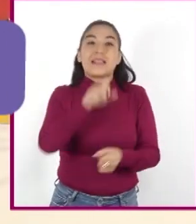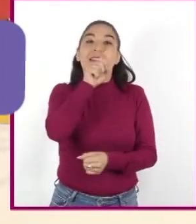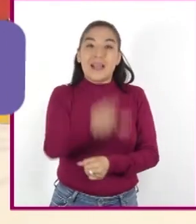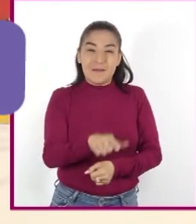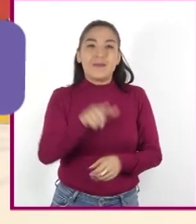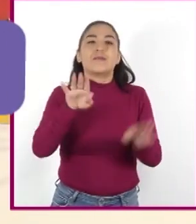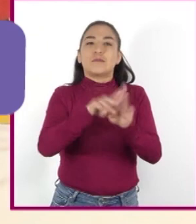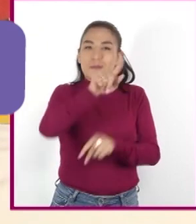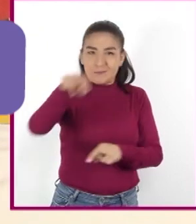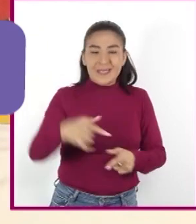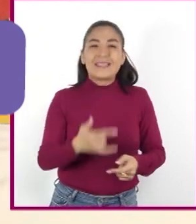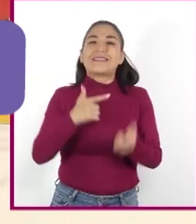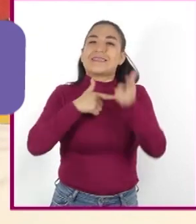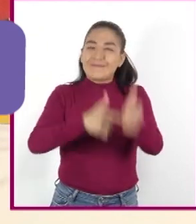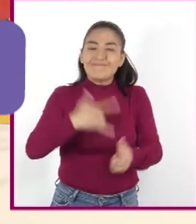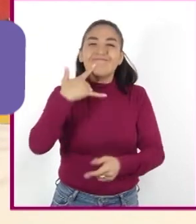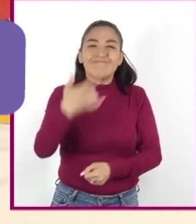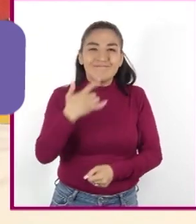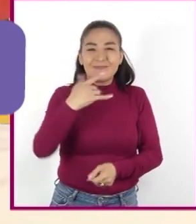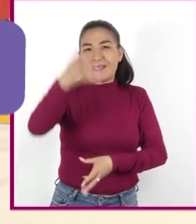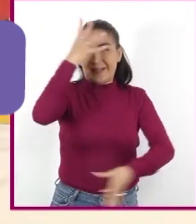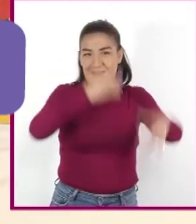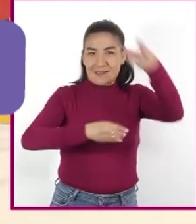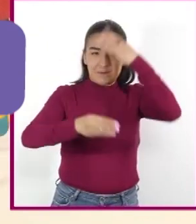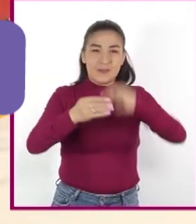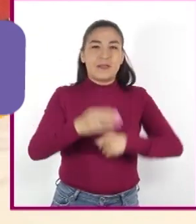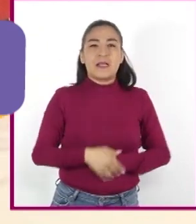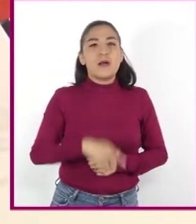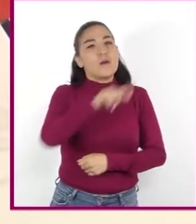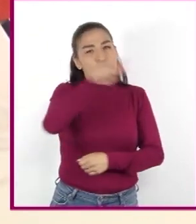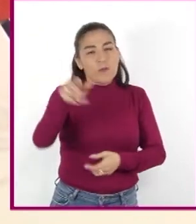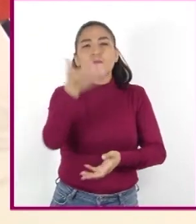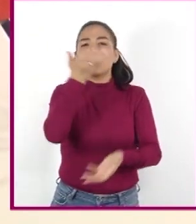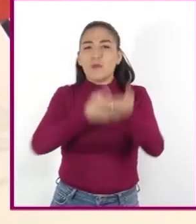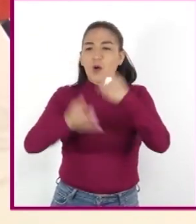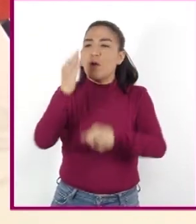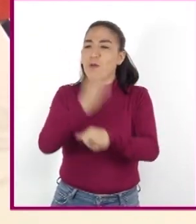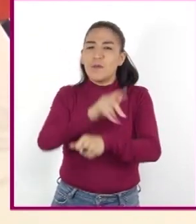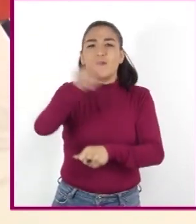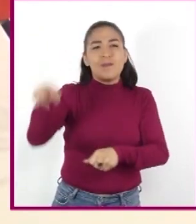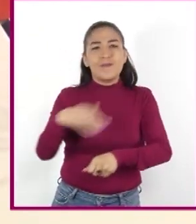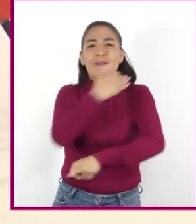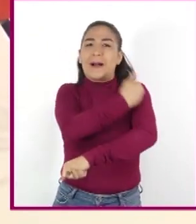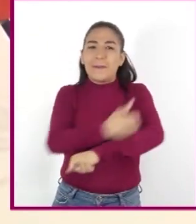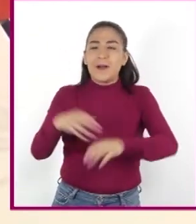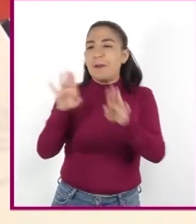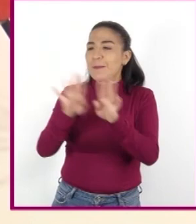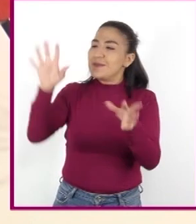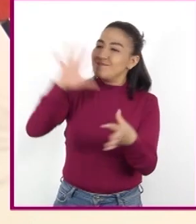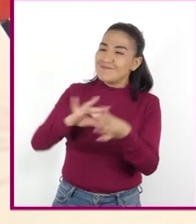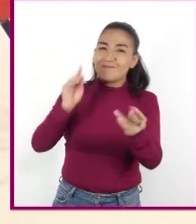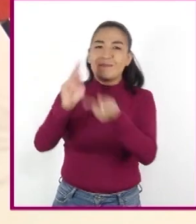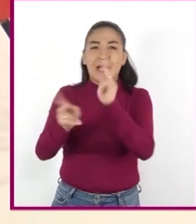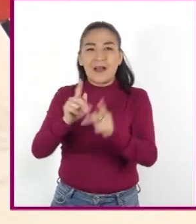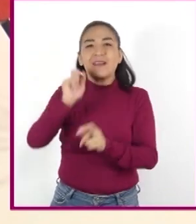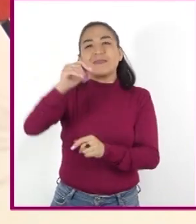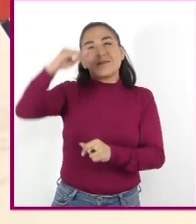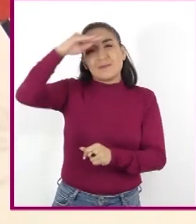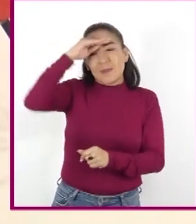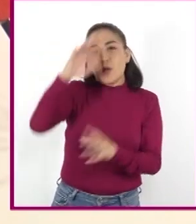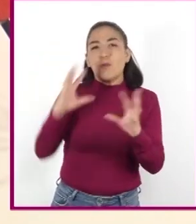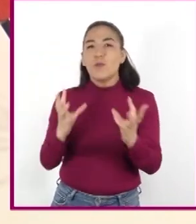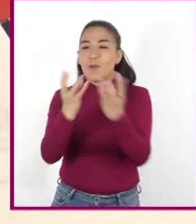hayan reforzado sus aprendizajes. No olviden compartir con su familia lo aprendido, porque al dialogar y reflexionar